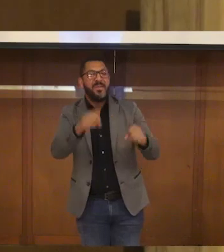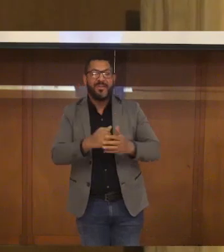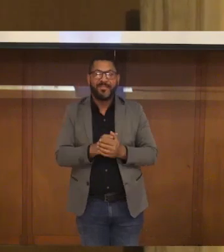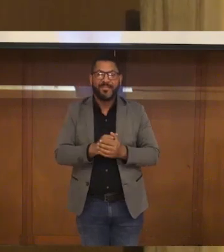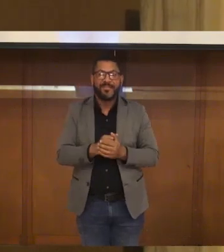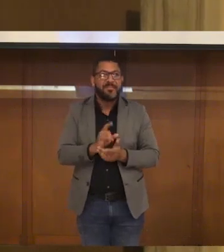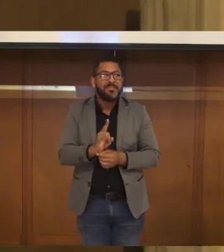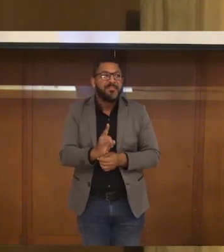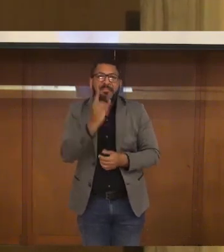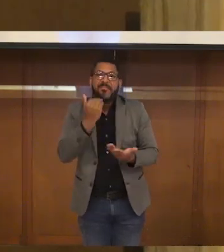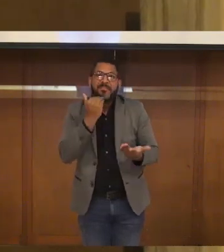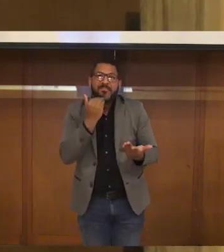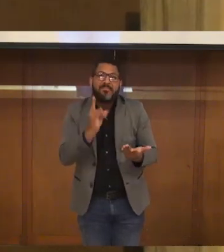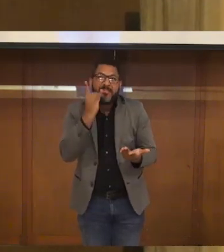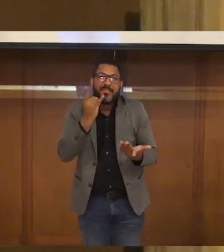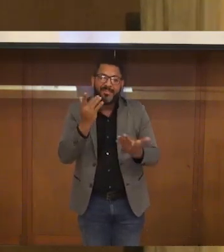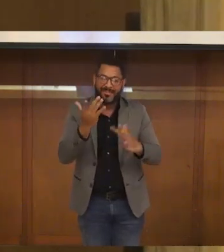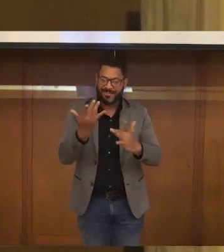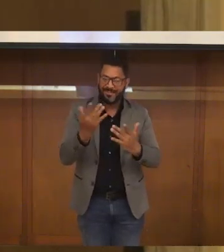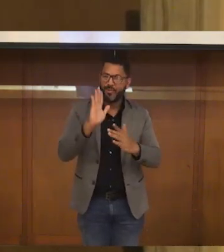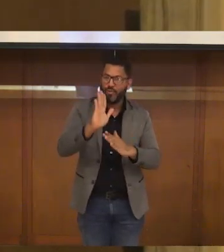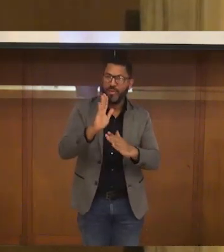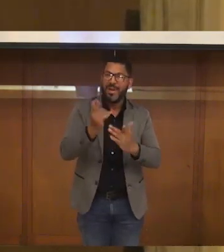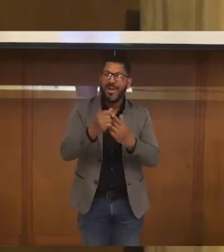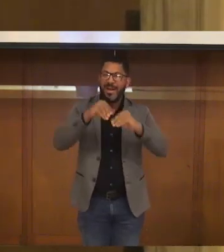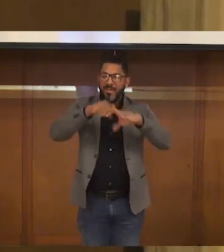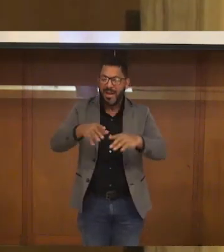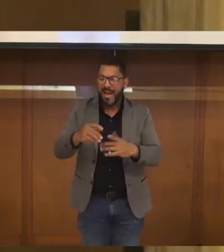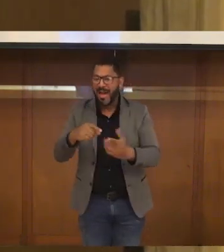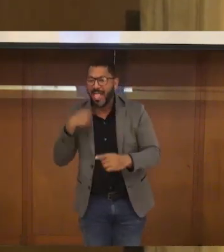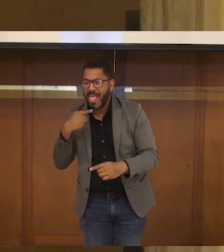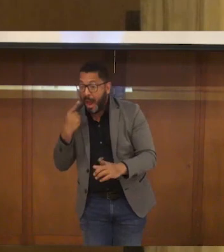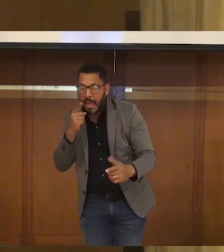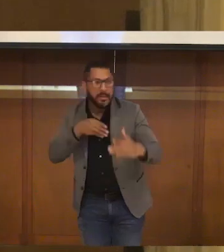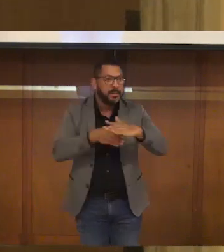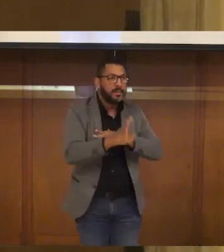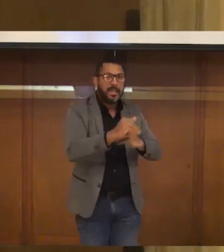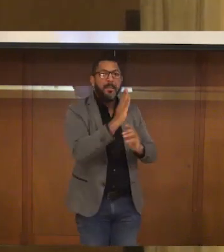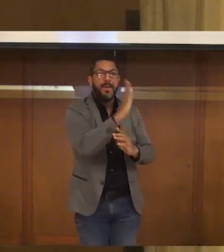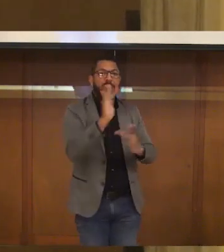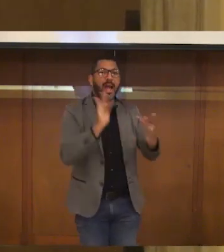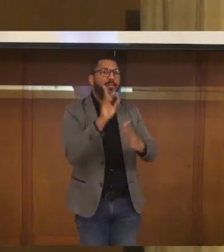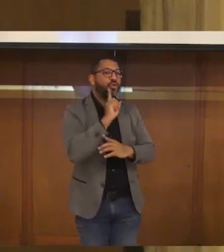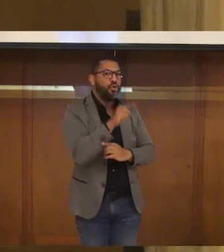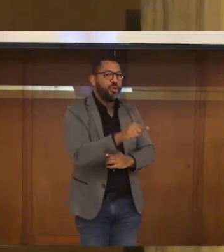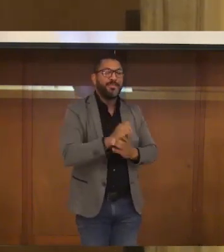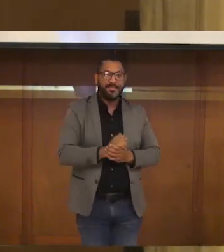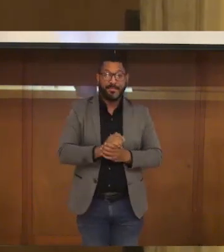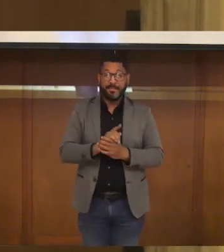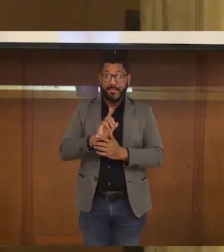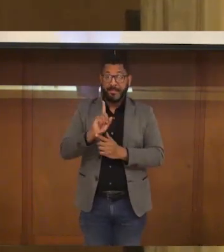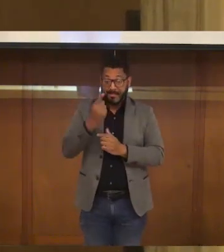luego, pues si se les pierde el post en alguna red social, pues lo pueden buscar en Biblioteca para Sordos. El